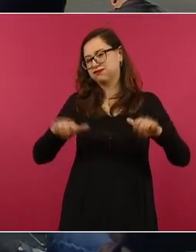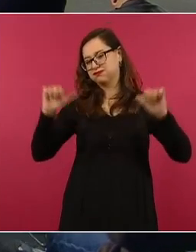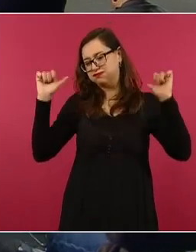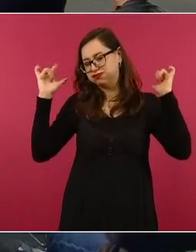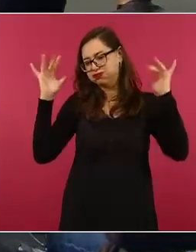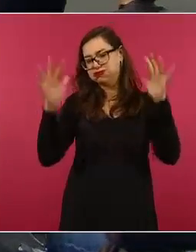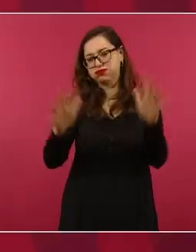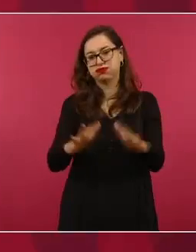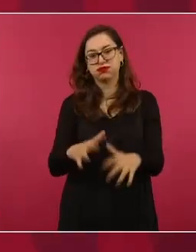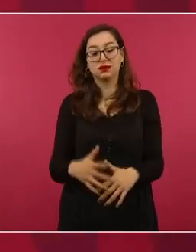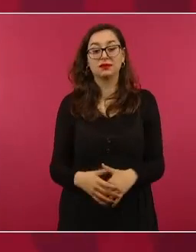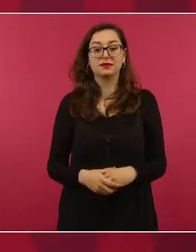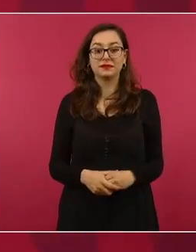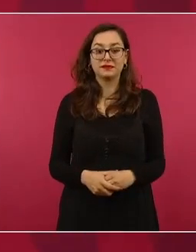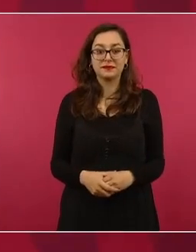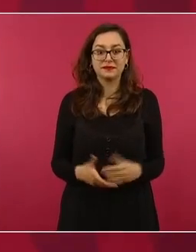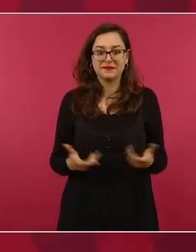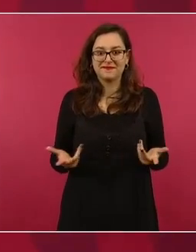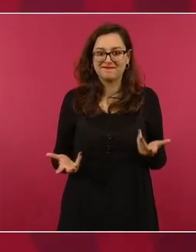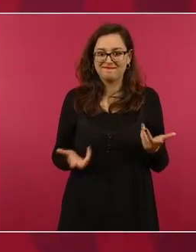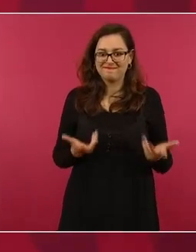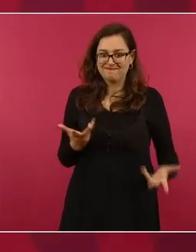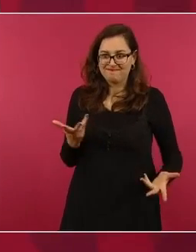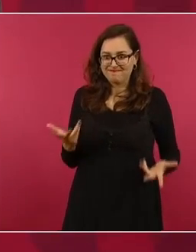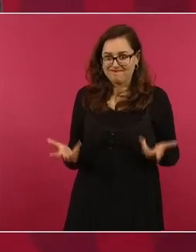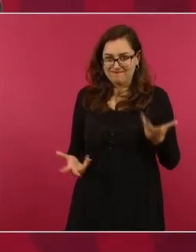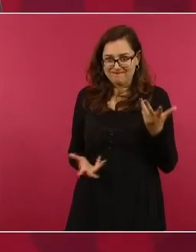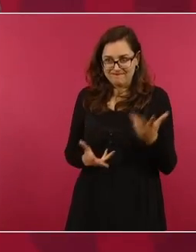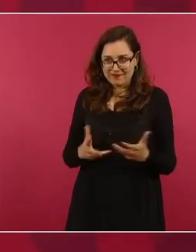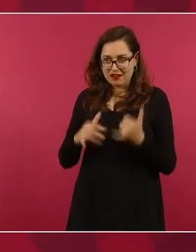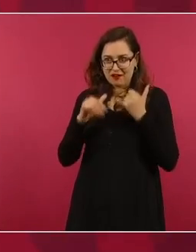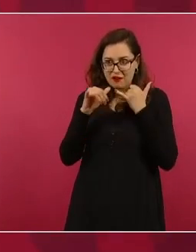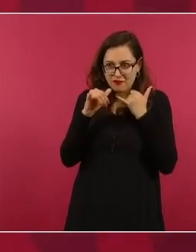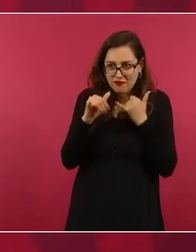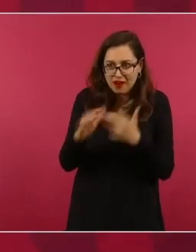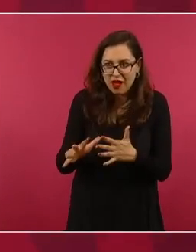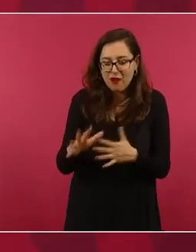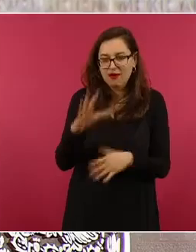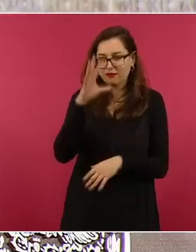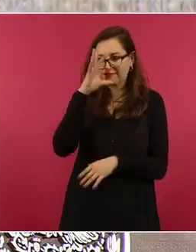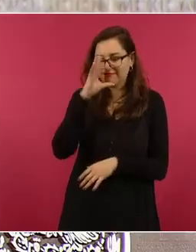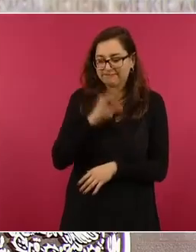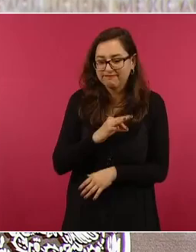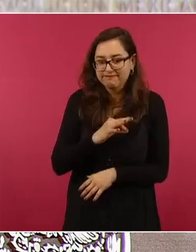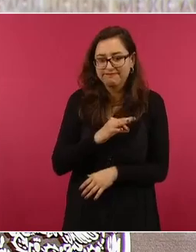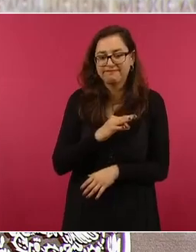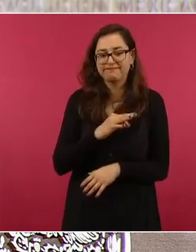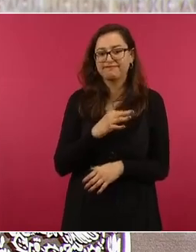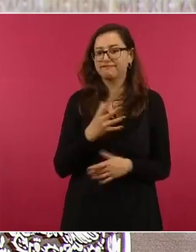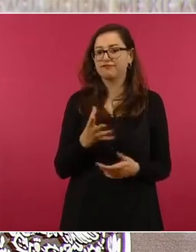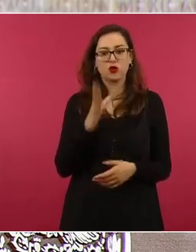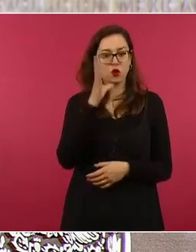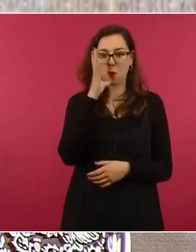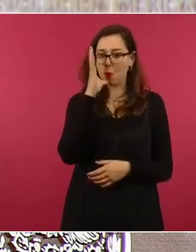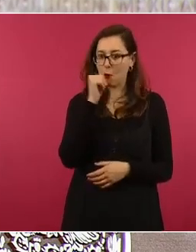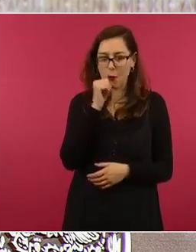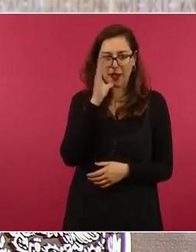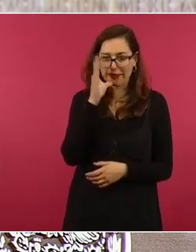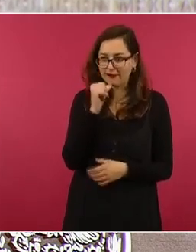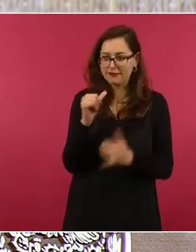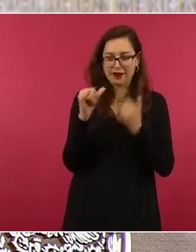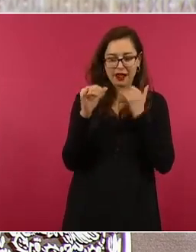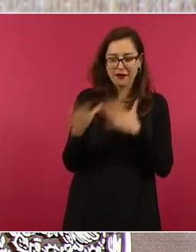con el fraude, porque el pueblo es mucha pieza, el pueblo de Tamaulipas,